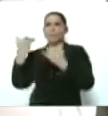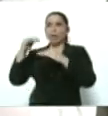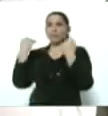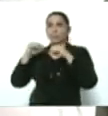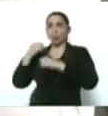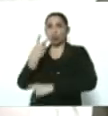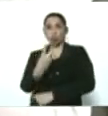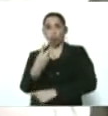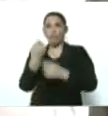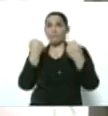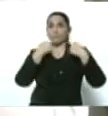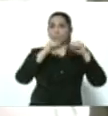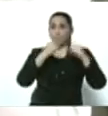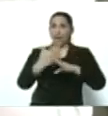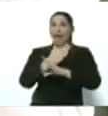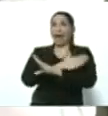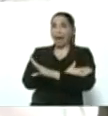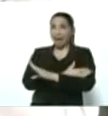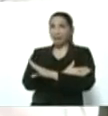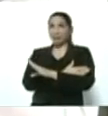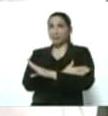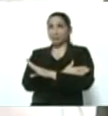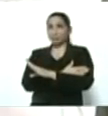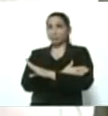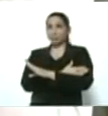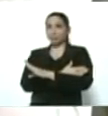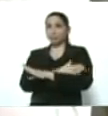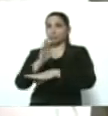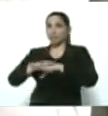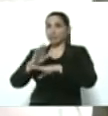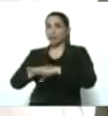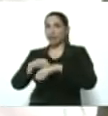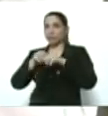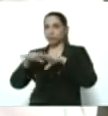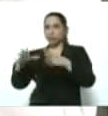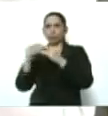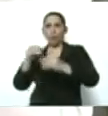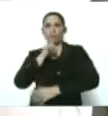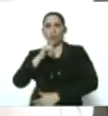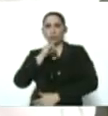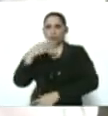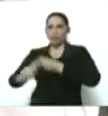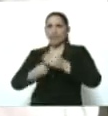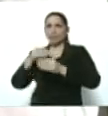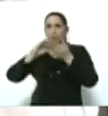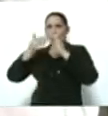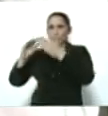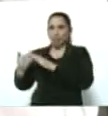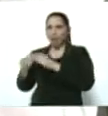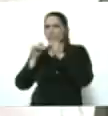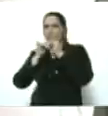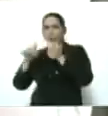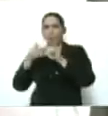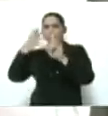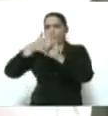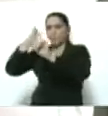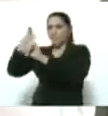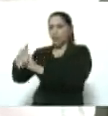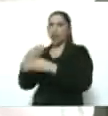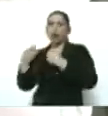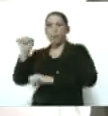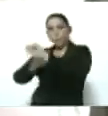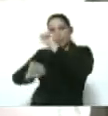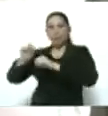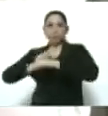dos fases. Una fase preparatoria antes de que aparecieran los casos, con toda la información que se hizo a la comunidad preparándose para cómo